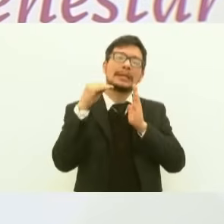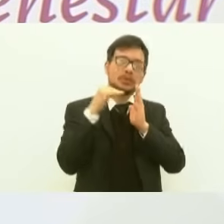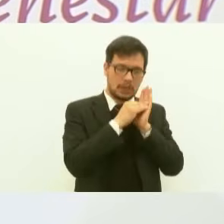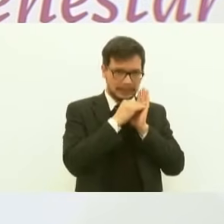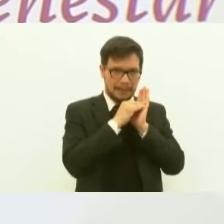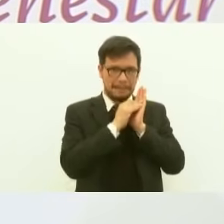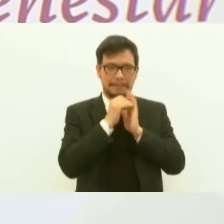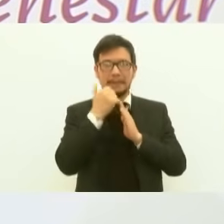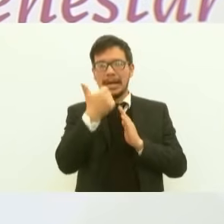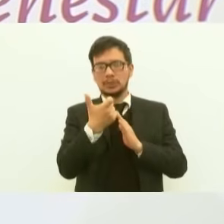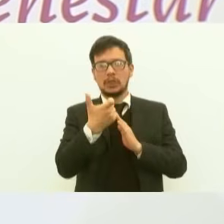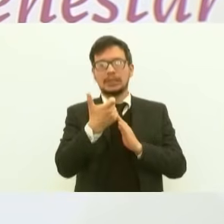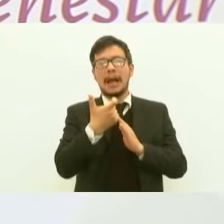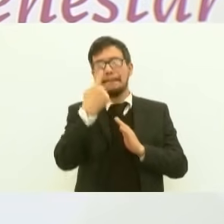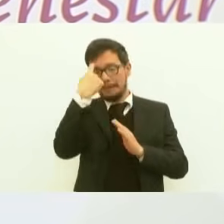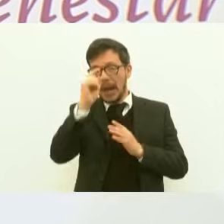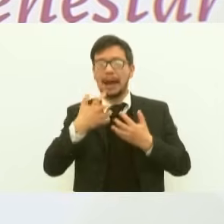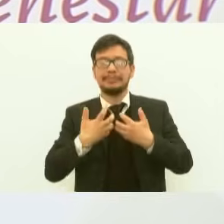Durango.